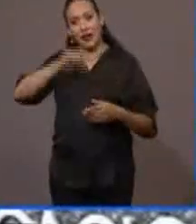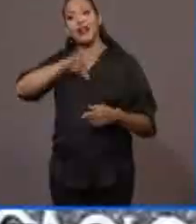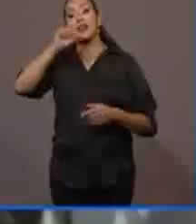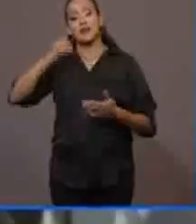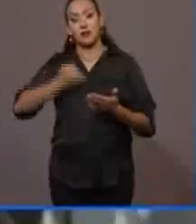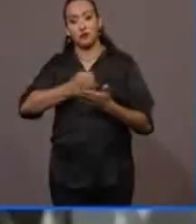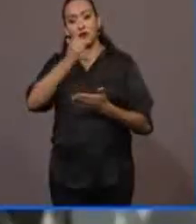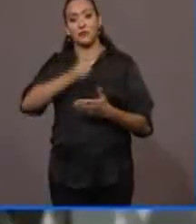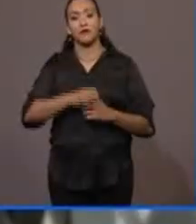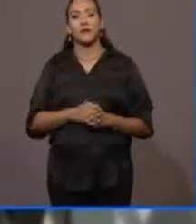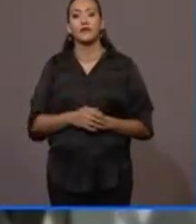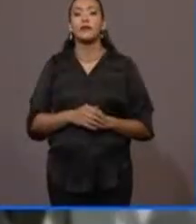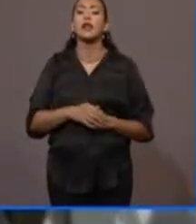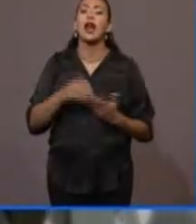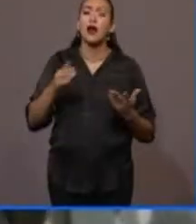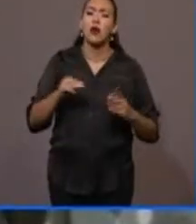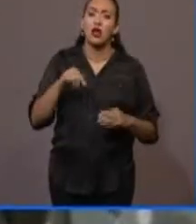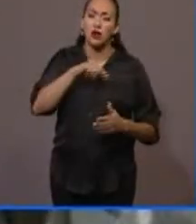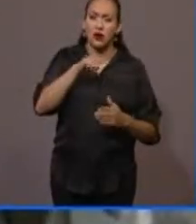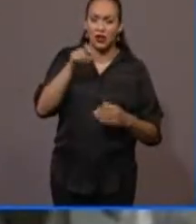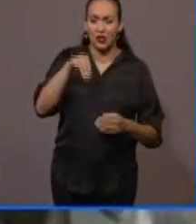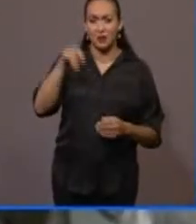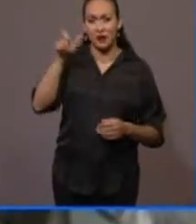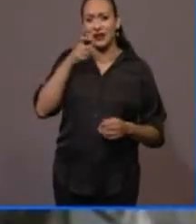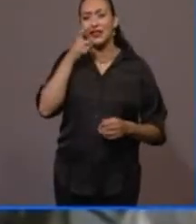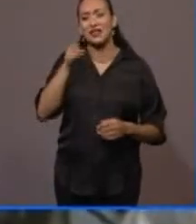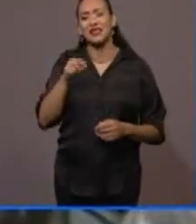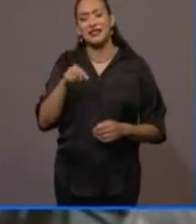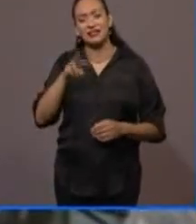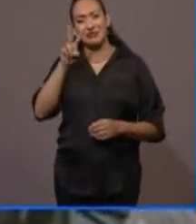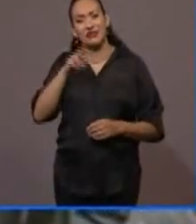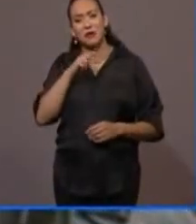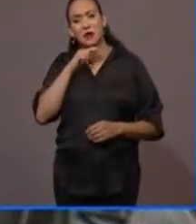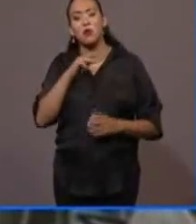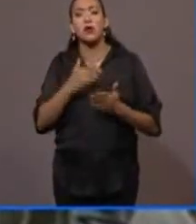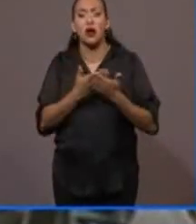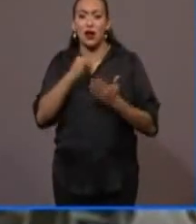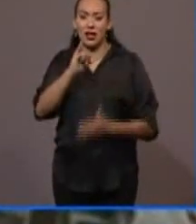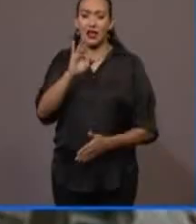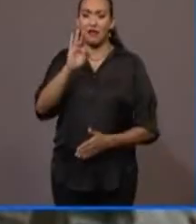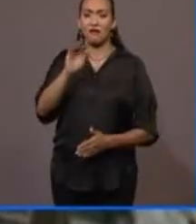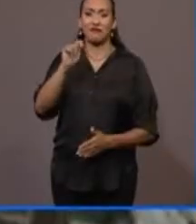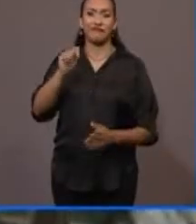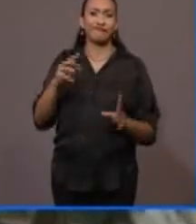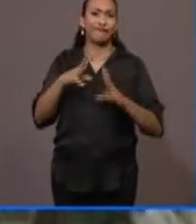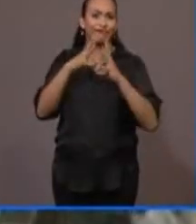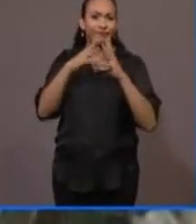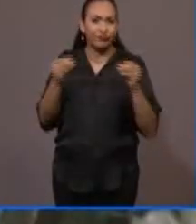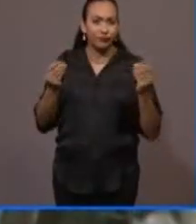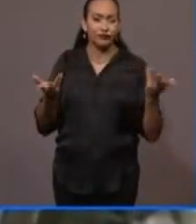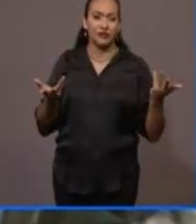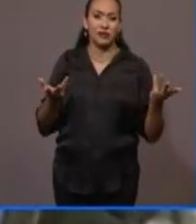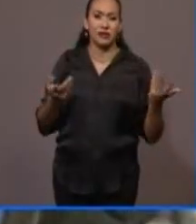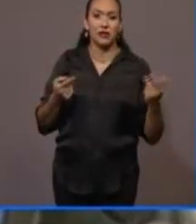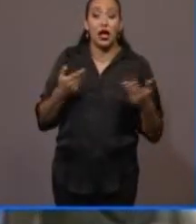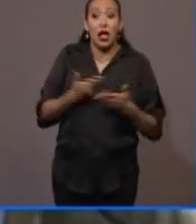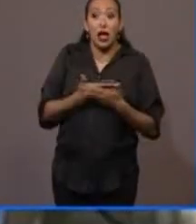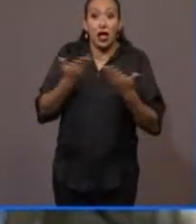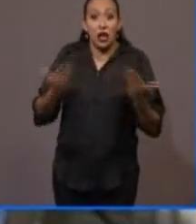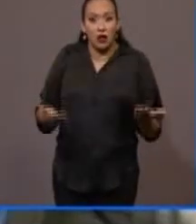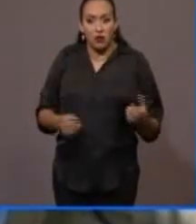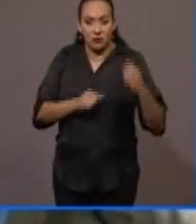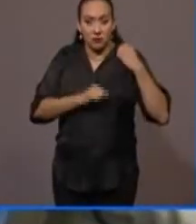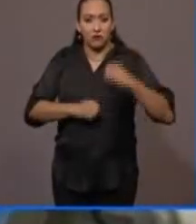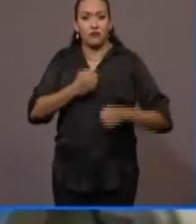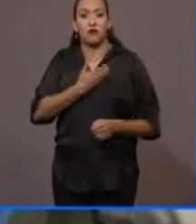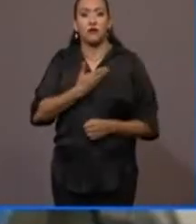Medios MX manifestó su preocupación por la desaparición del Instituto Federal de Telecomunicaciones, porque entonces el Poder Ejecutivo